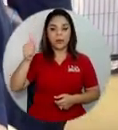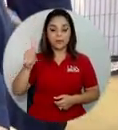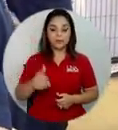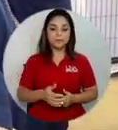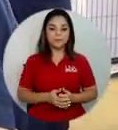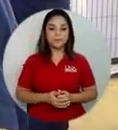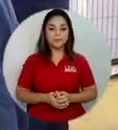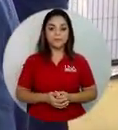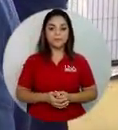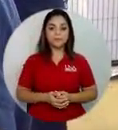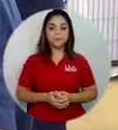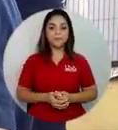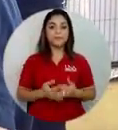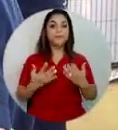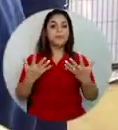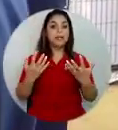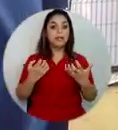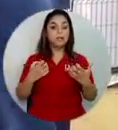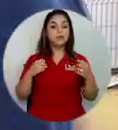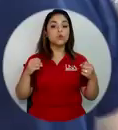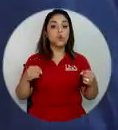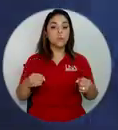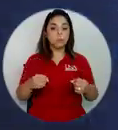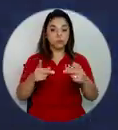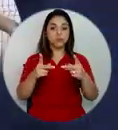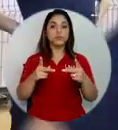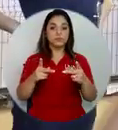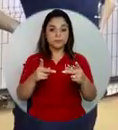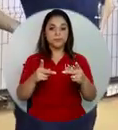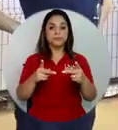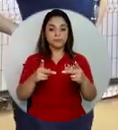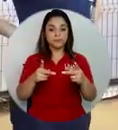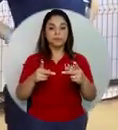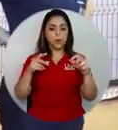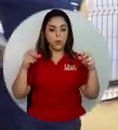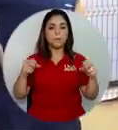Alajuela, y queremos esa oportunidad